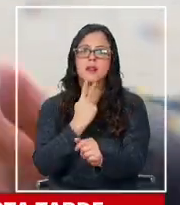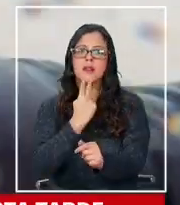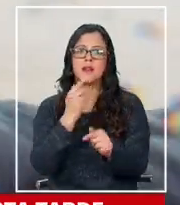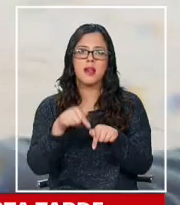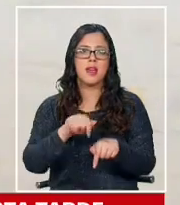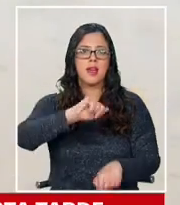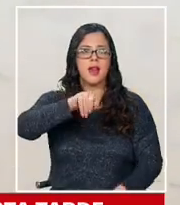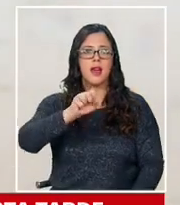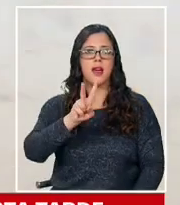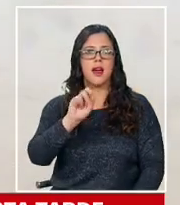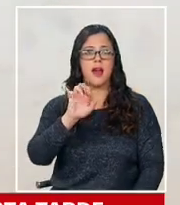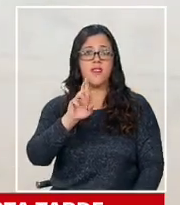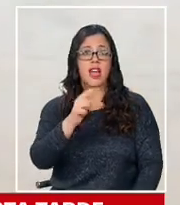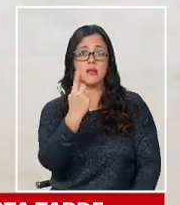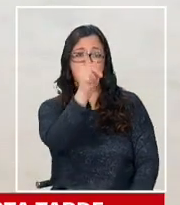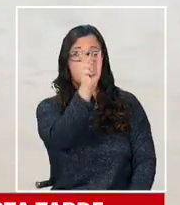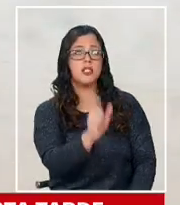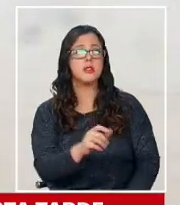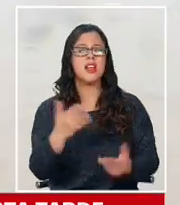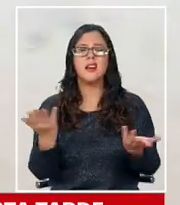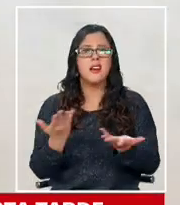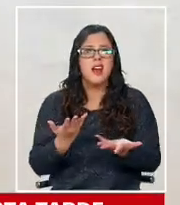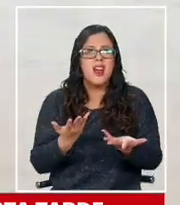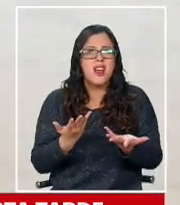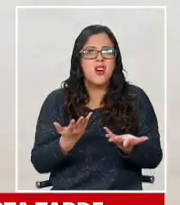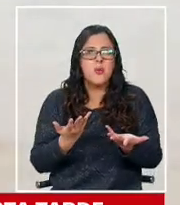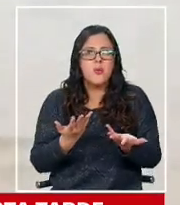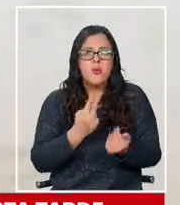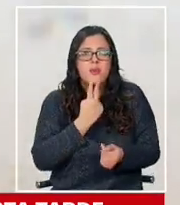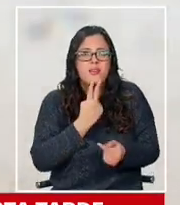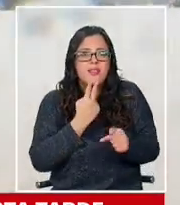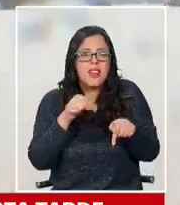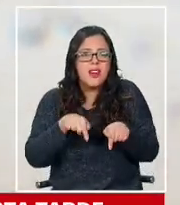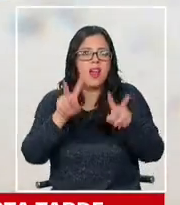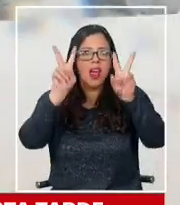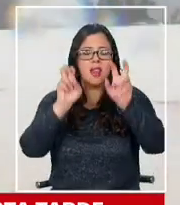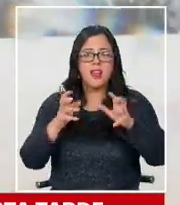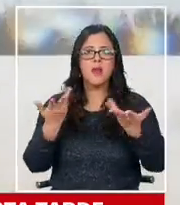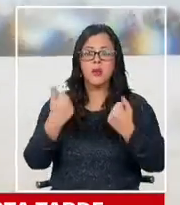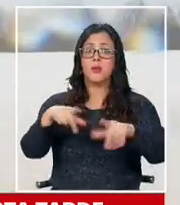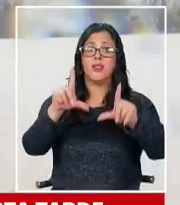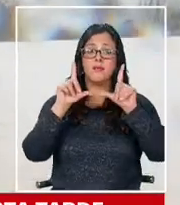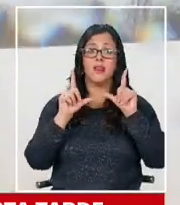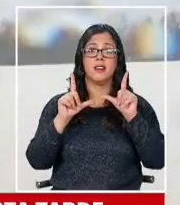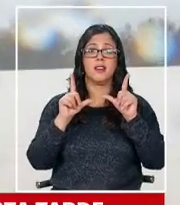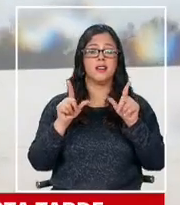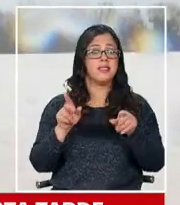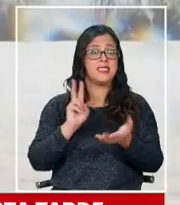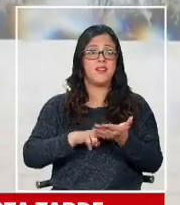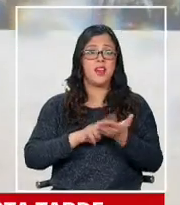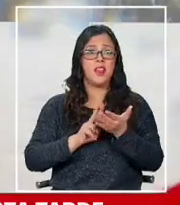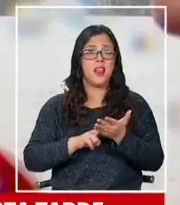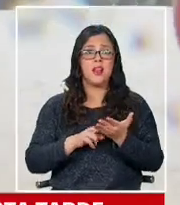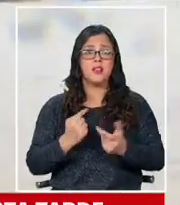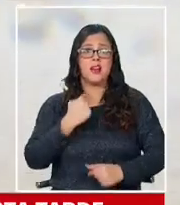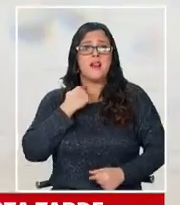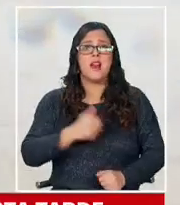sector. Javier es uno de ellos. Javier, ¿cómo han vivido toda esta situación? Una imagen que lo decía, impacta a